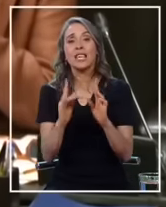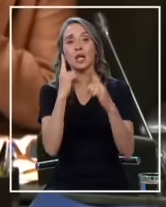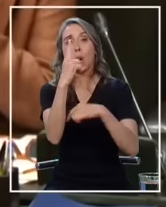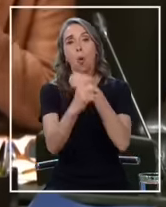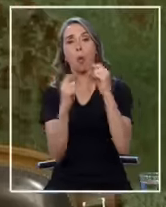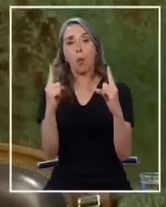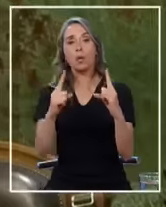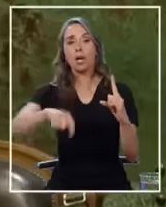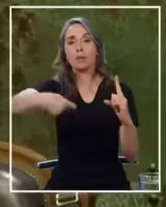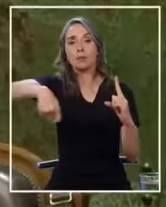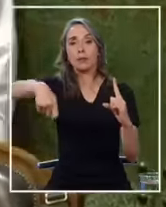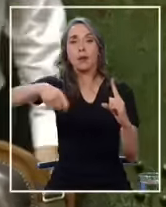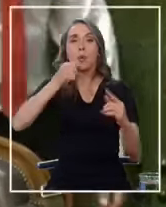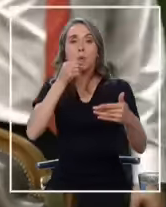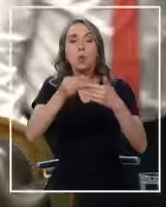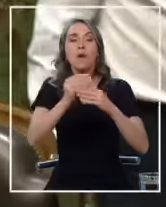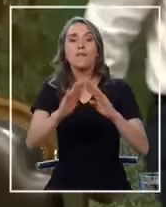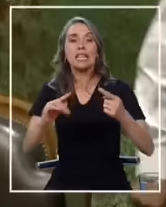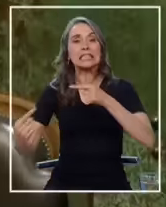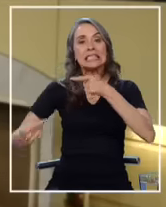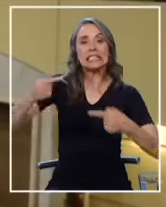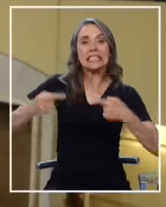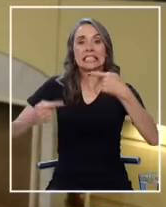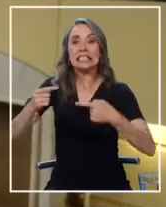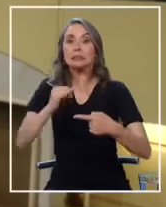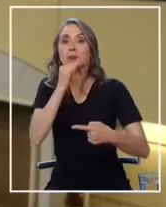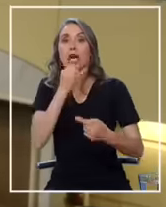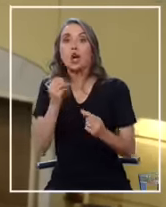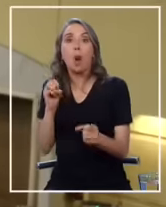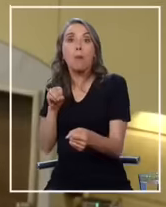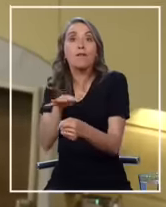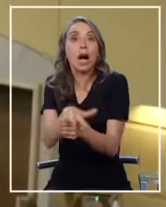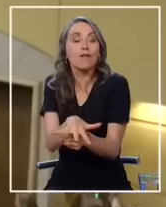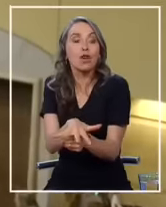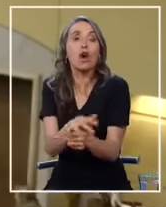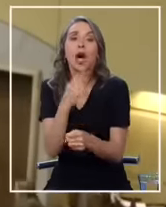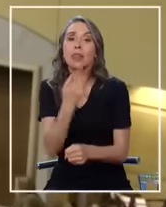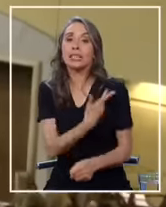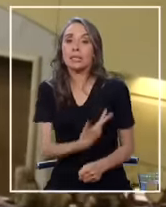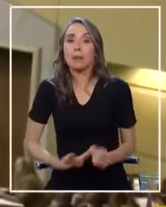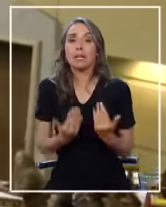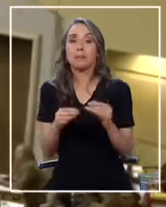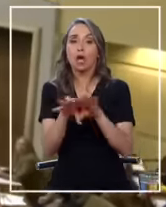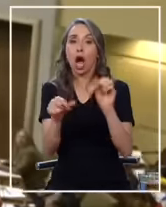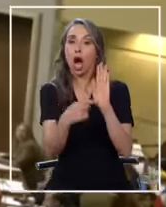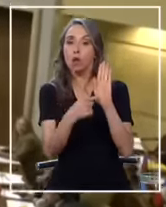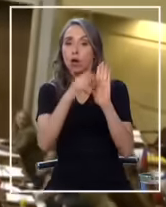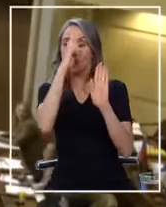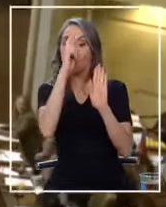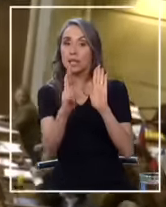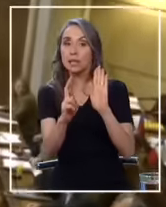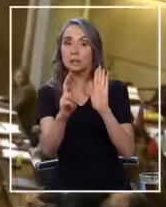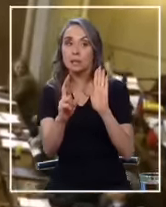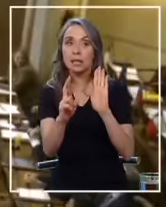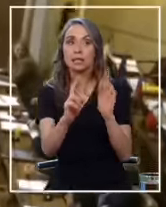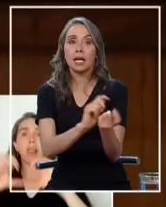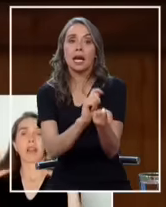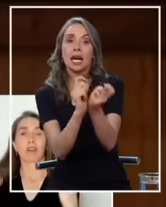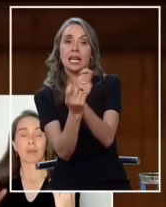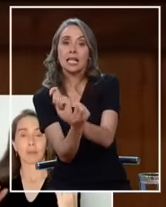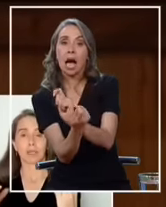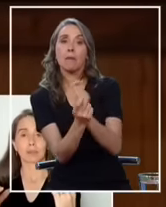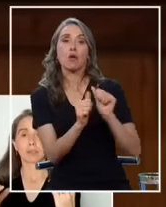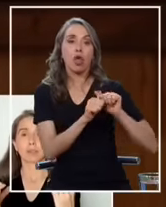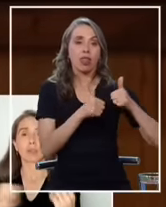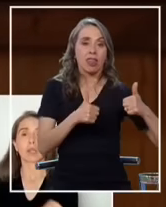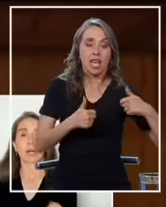y el campanazo que marca la recta final de una disputa con insospechadas consecuencias. Espero que los acuerdos se respeten. El tránsito entre una